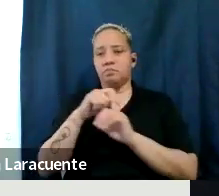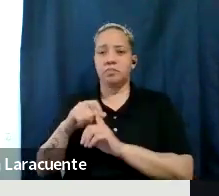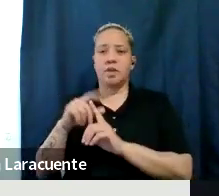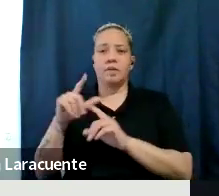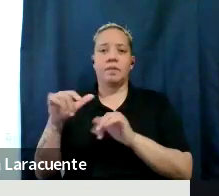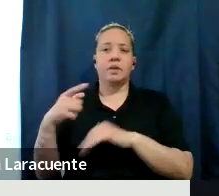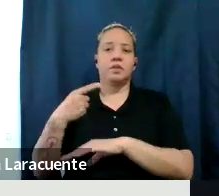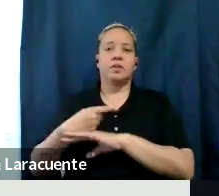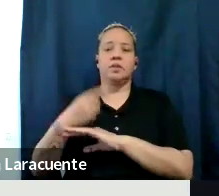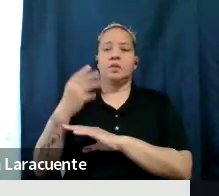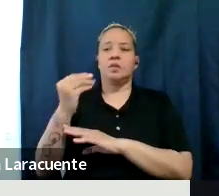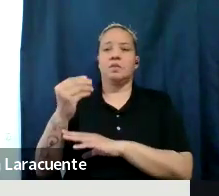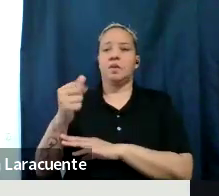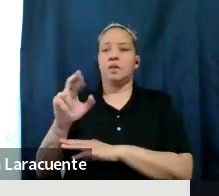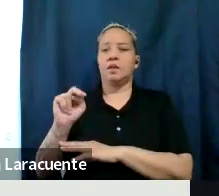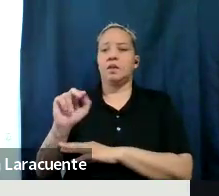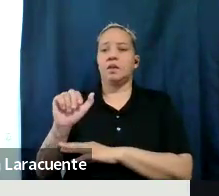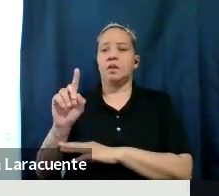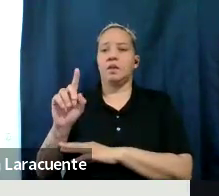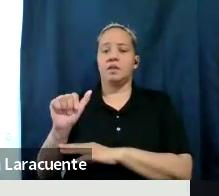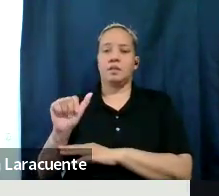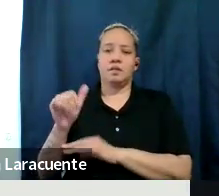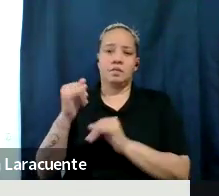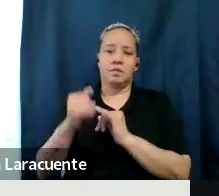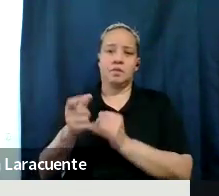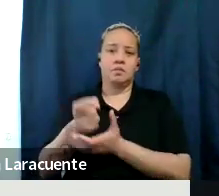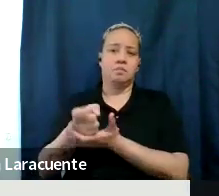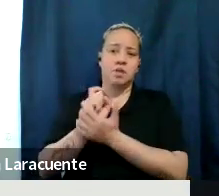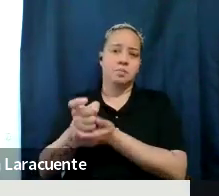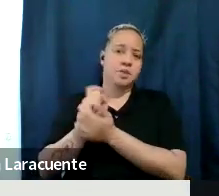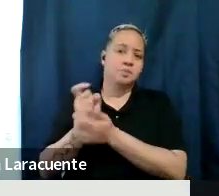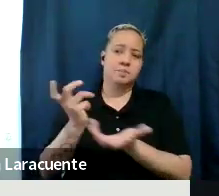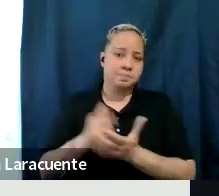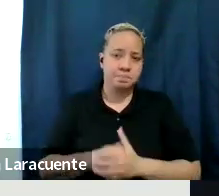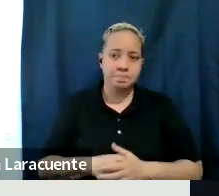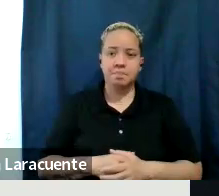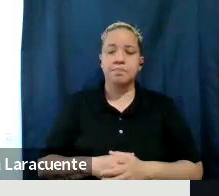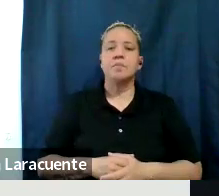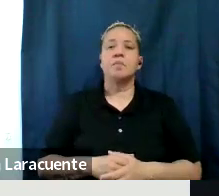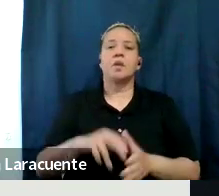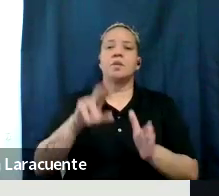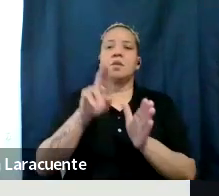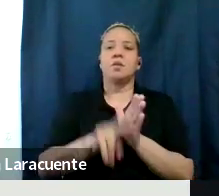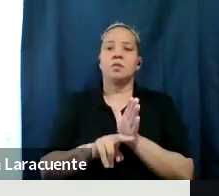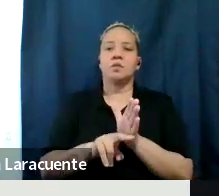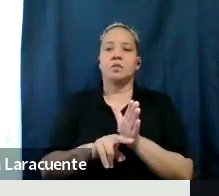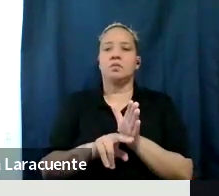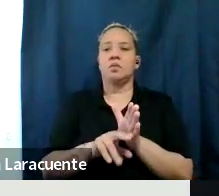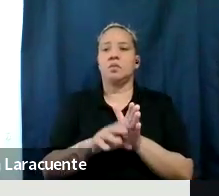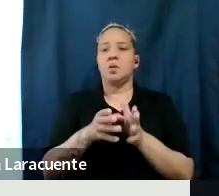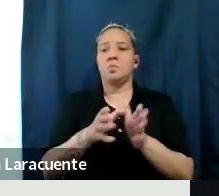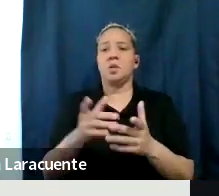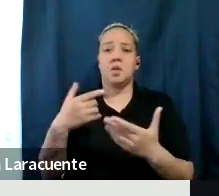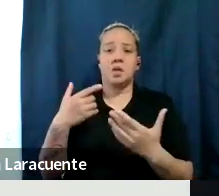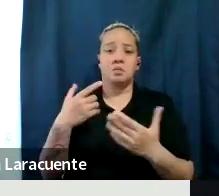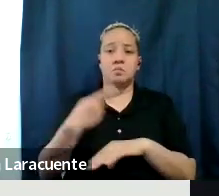en las afueras de Granada y finalmente le pegaron un par de tiros y lo enterraron en una cuneta y hasta al día de hoy